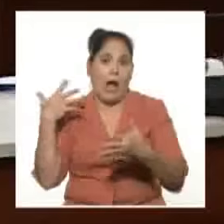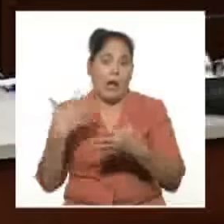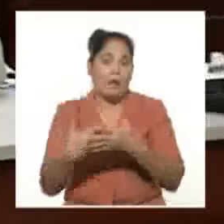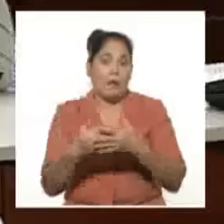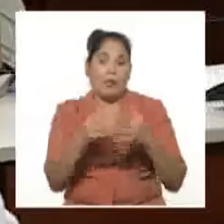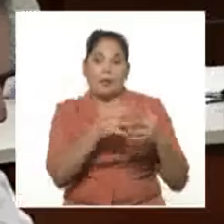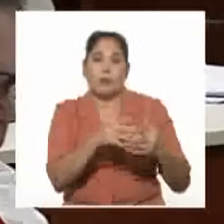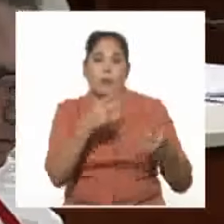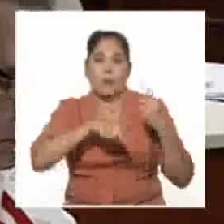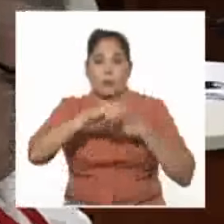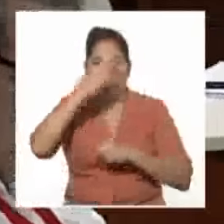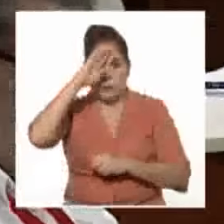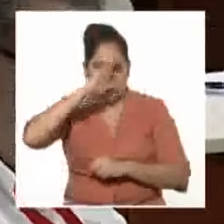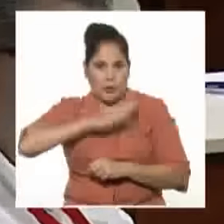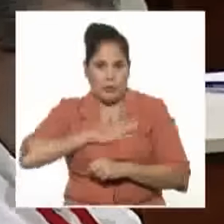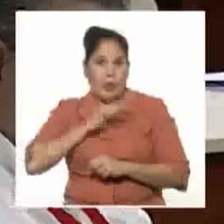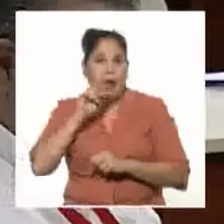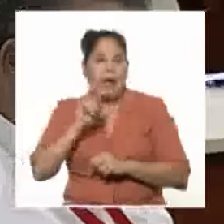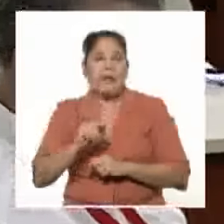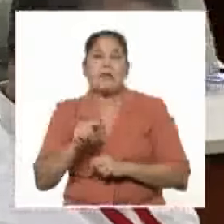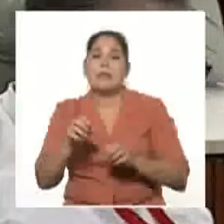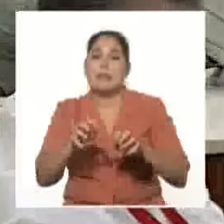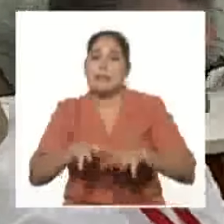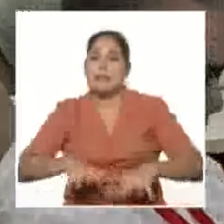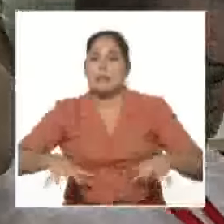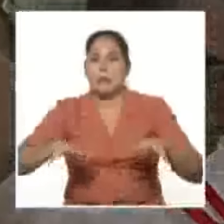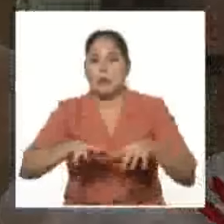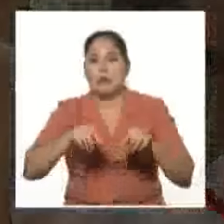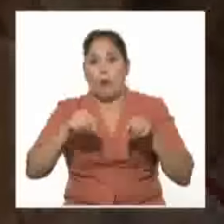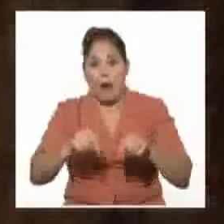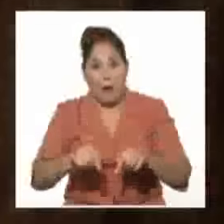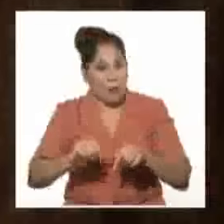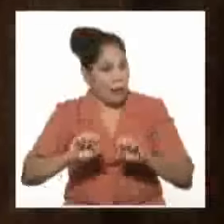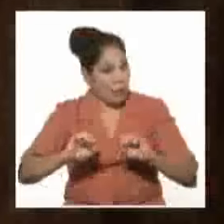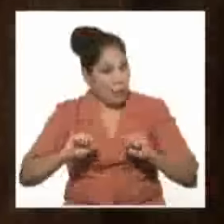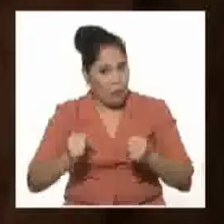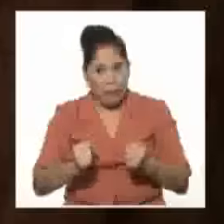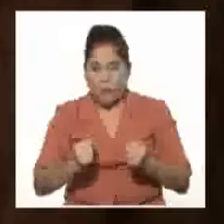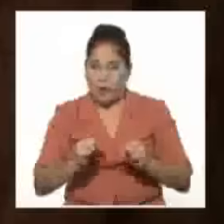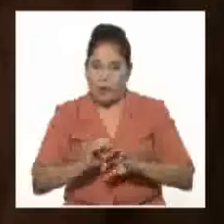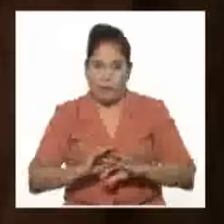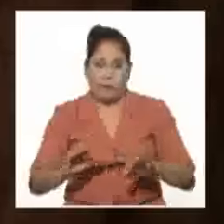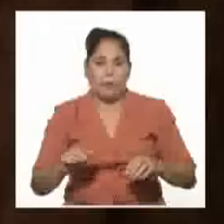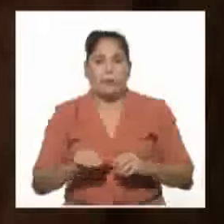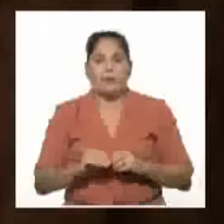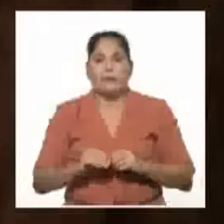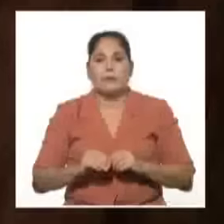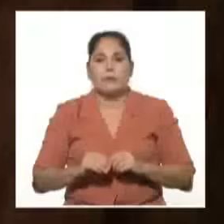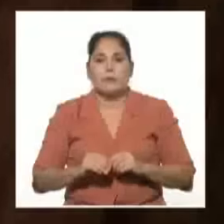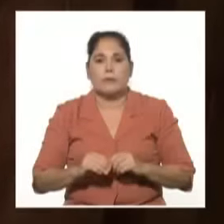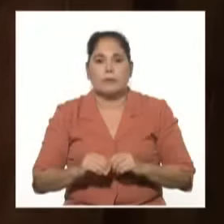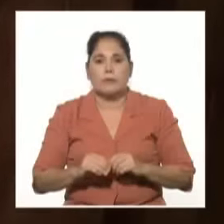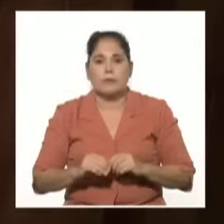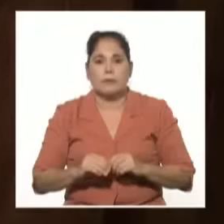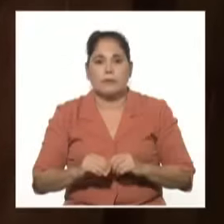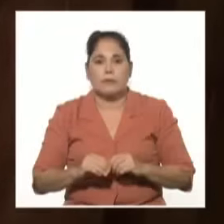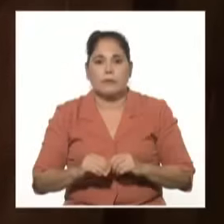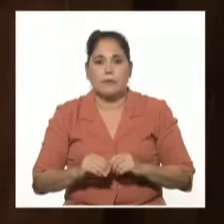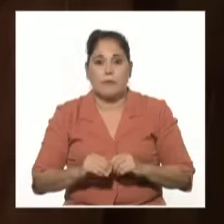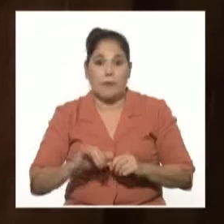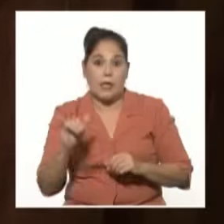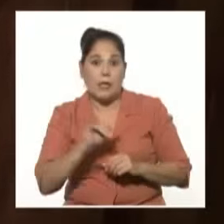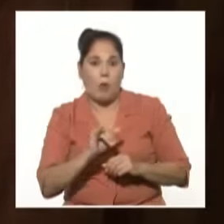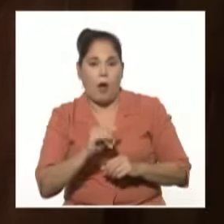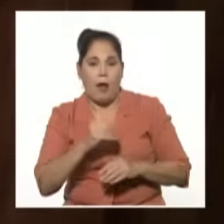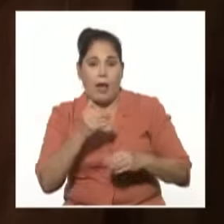externo, es vista como un nuevo escenario de ahora o nunca por el enemigo histórico de la nación cubana y los herederos del llamado